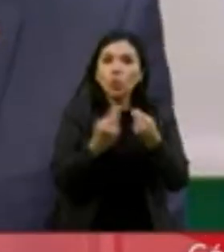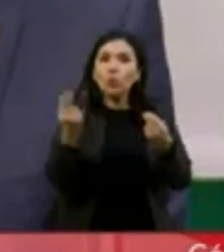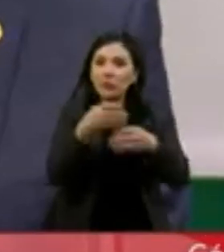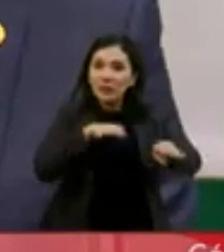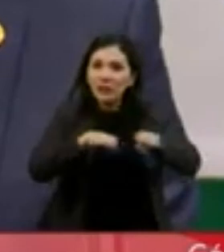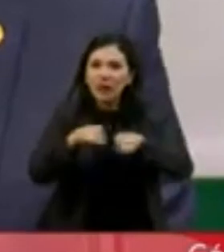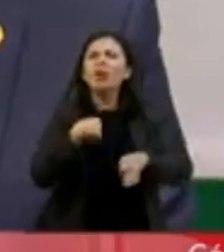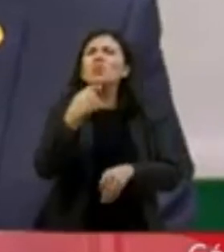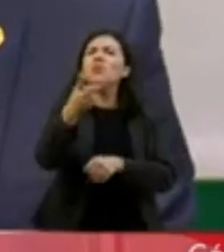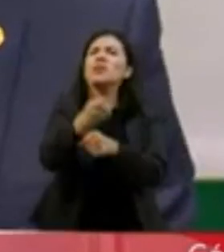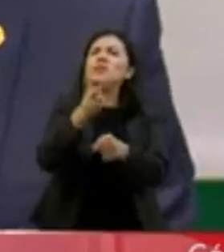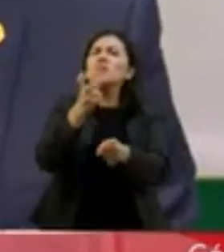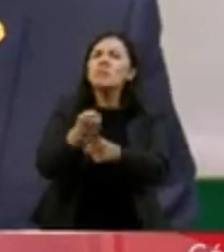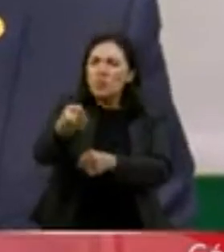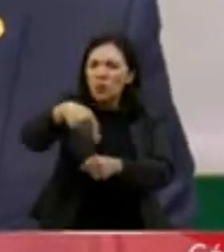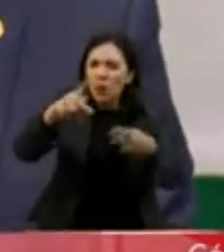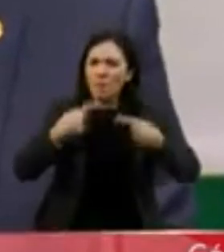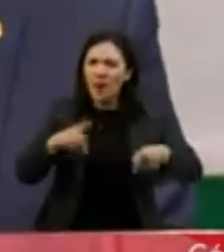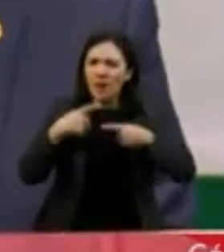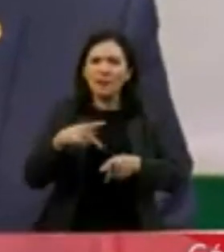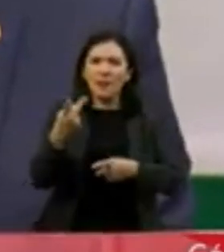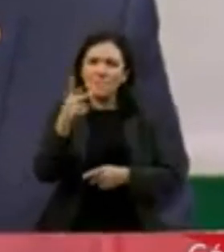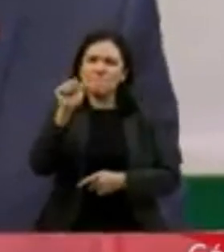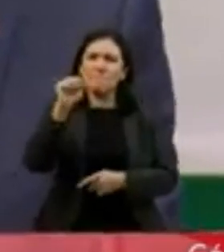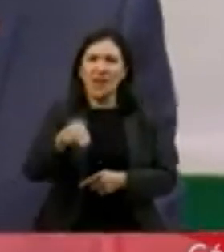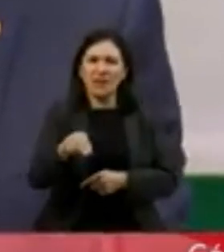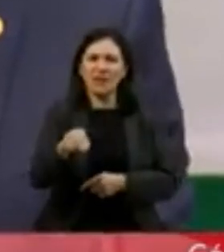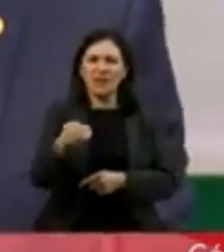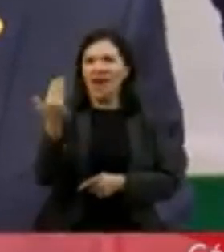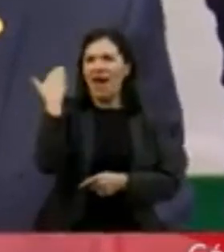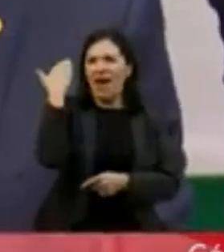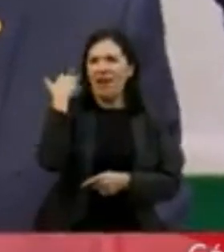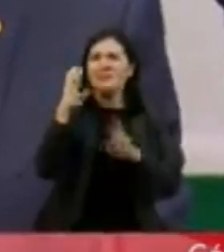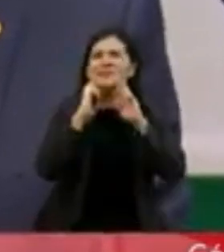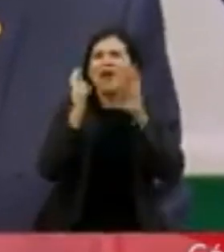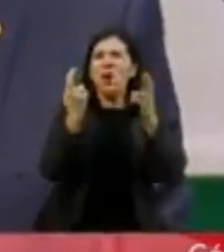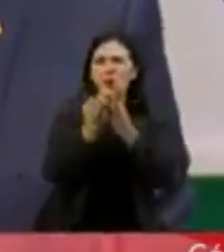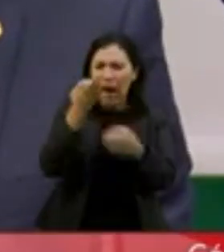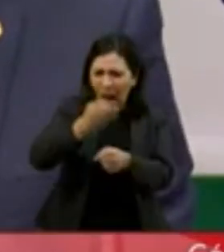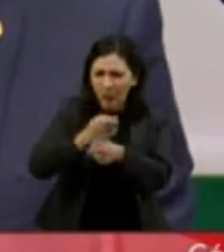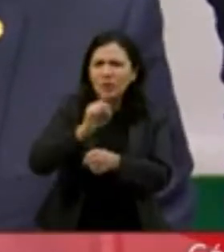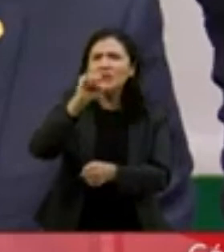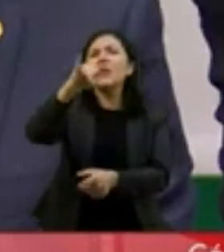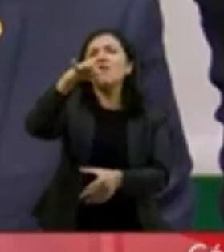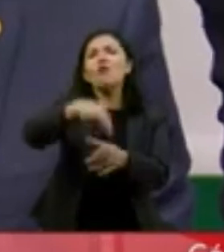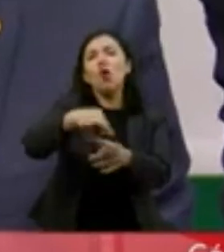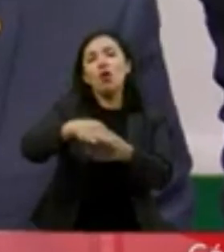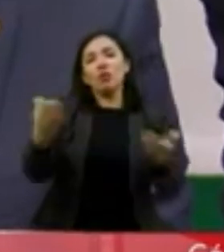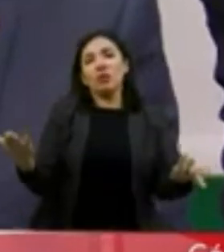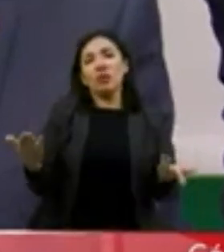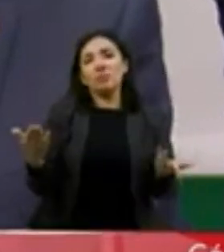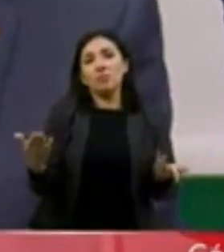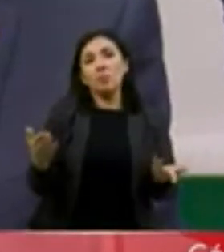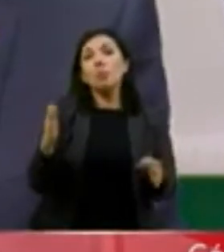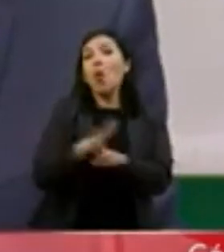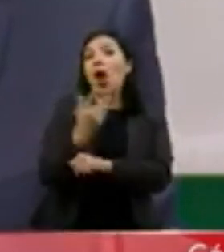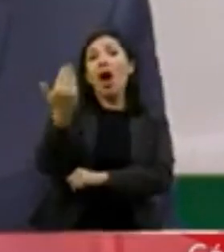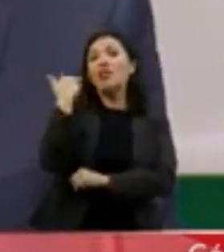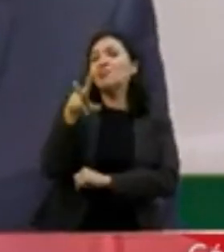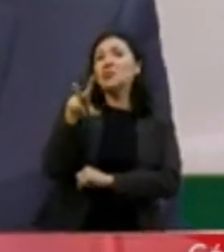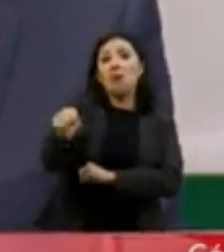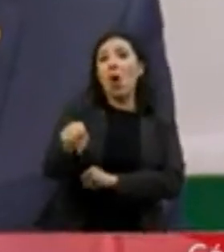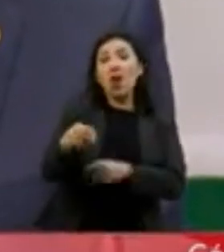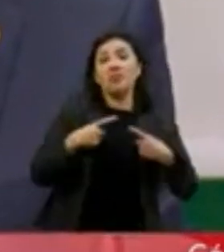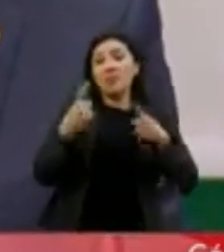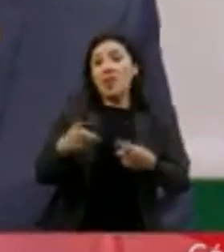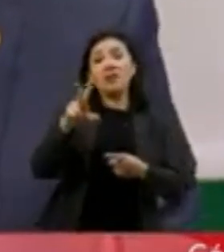yo le invito a que los legisladores del pan que no estuvieron en aquella sesión voten ahora por lo que negaron